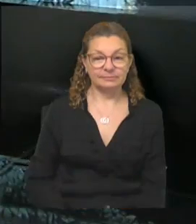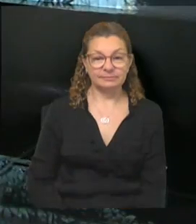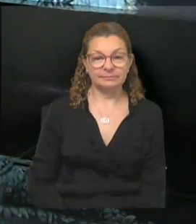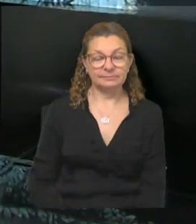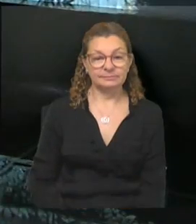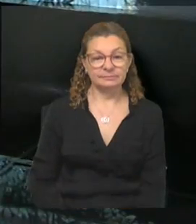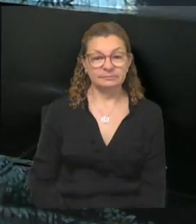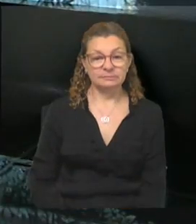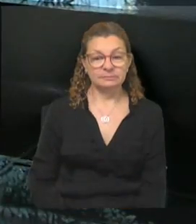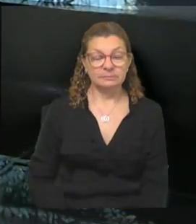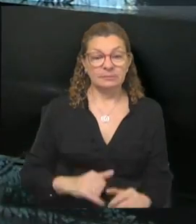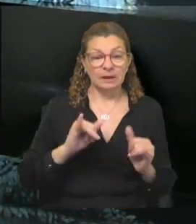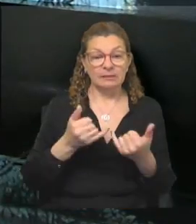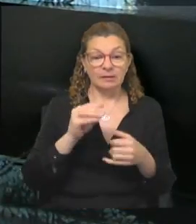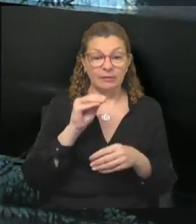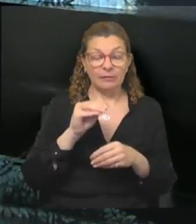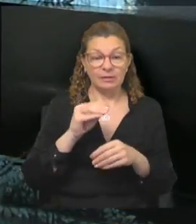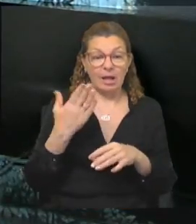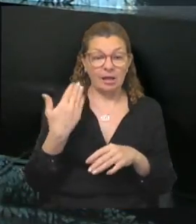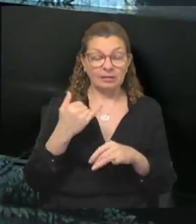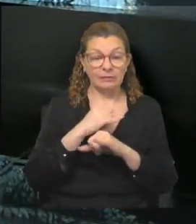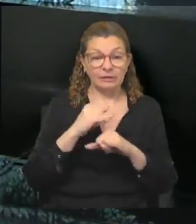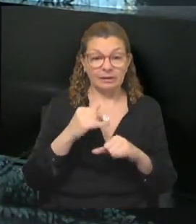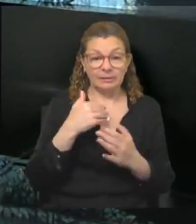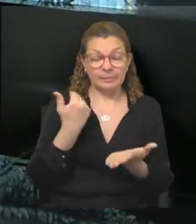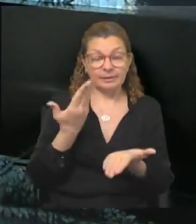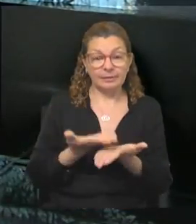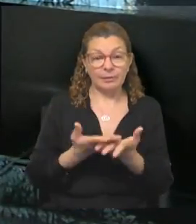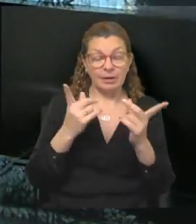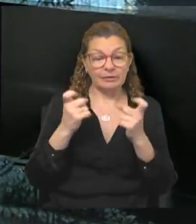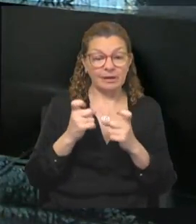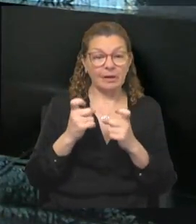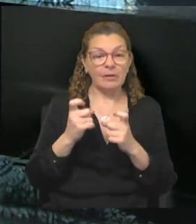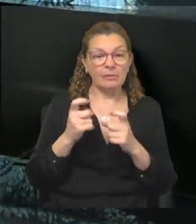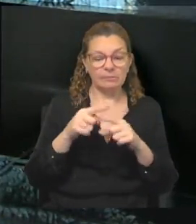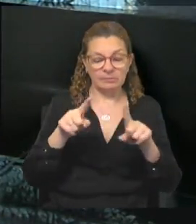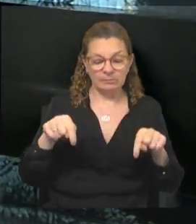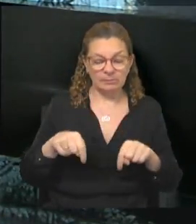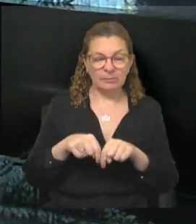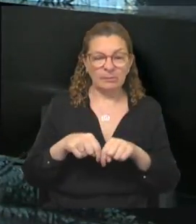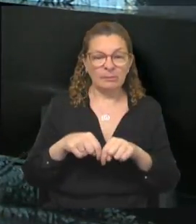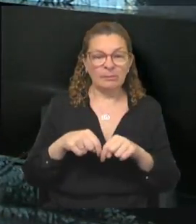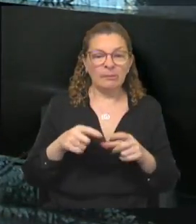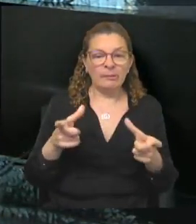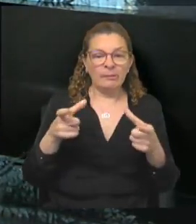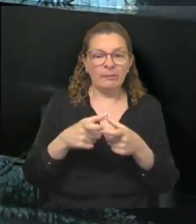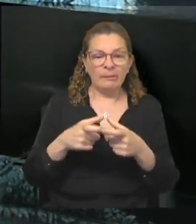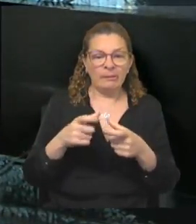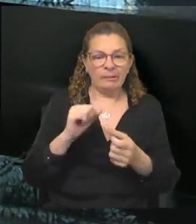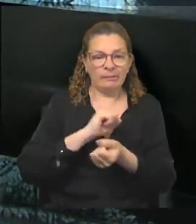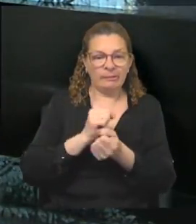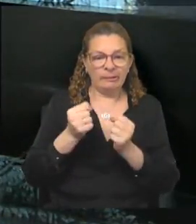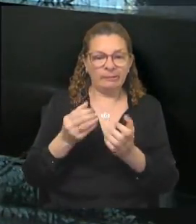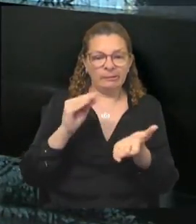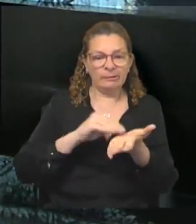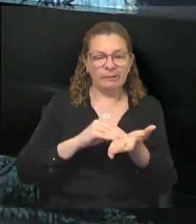oc ya se había anunciado y finalmente se presentó ayer un informe del comisionado eh parlamentario para el sistema carcelario